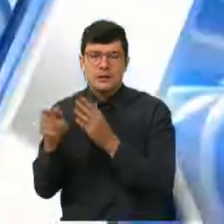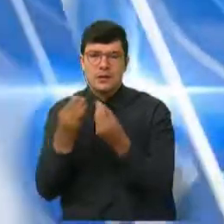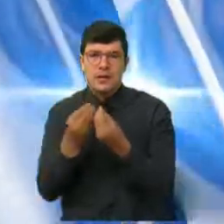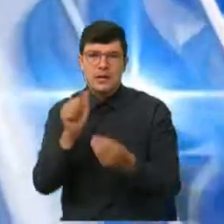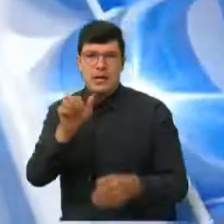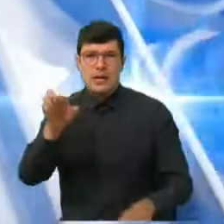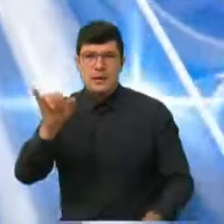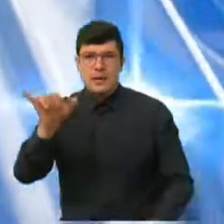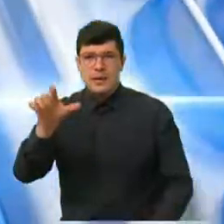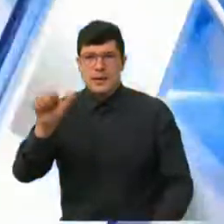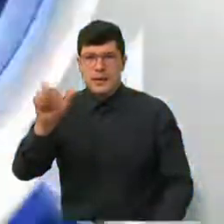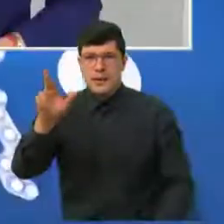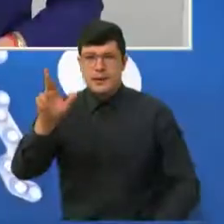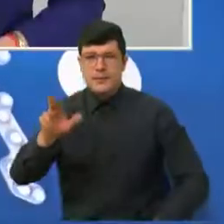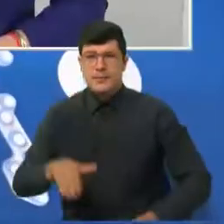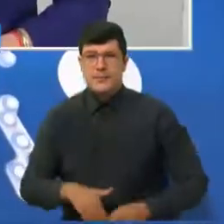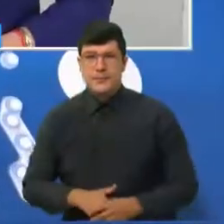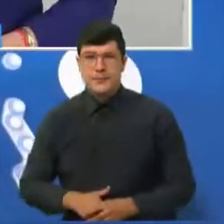tardes.